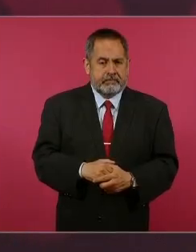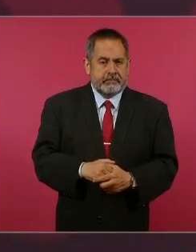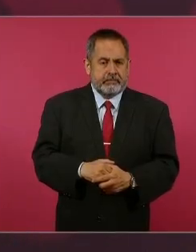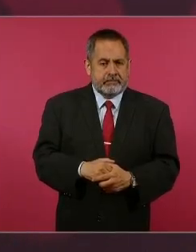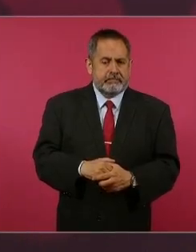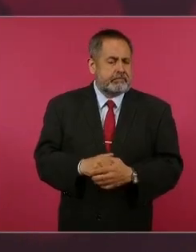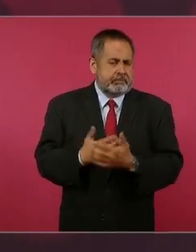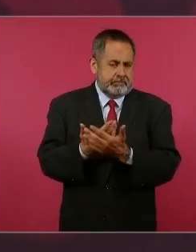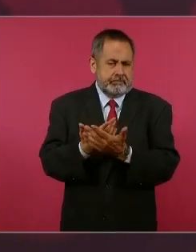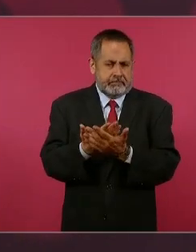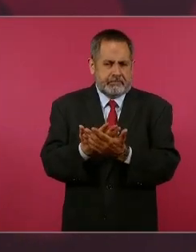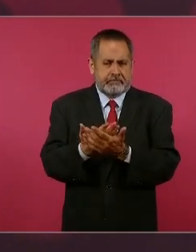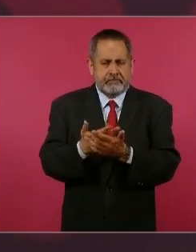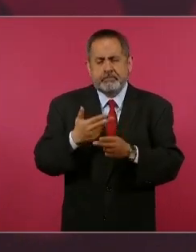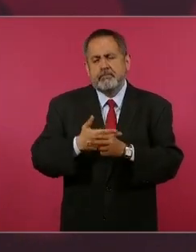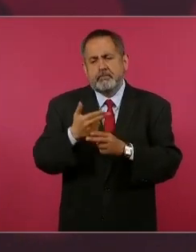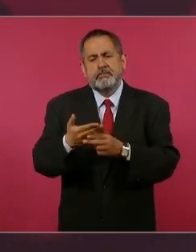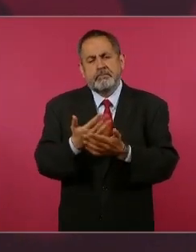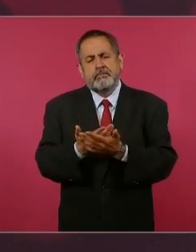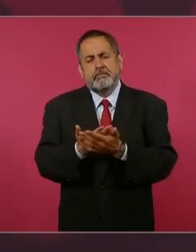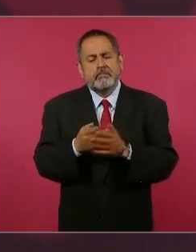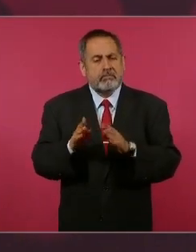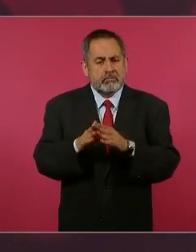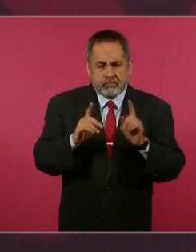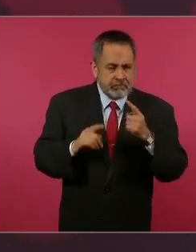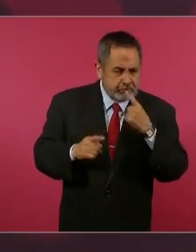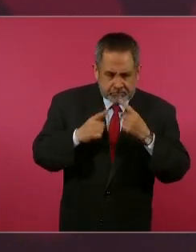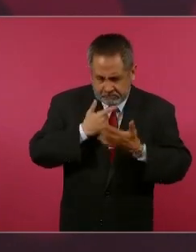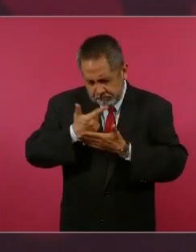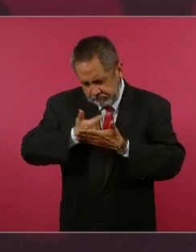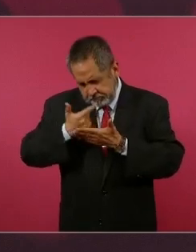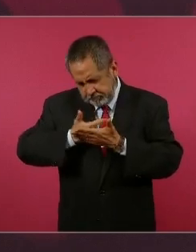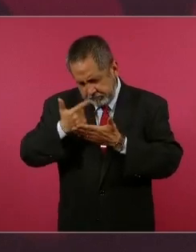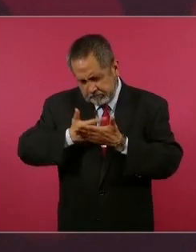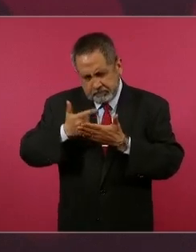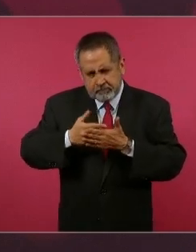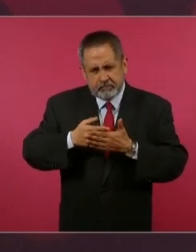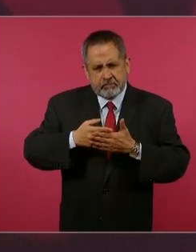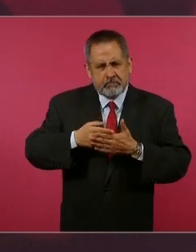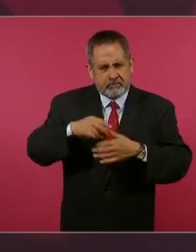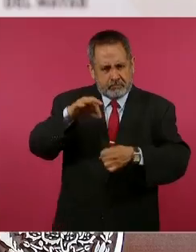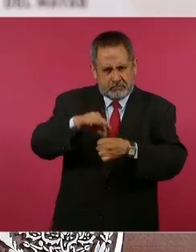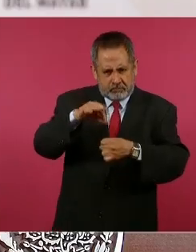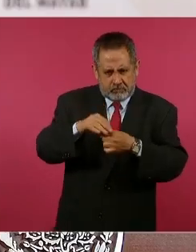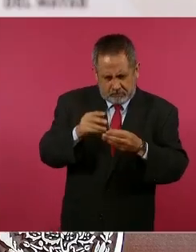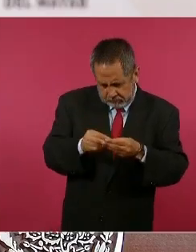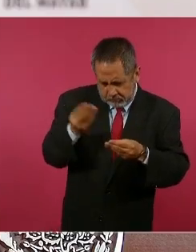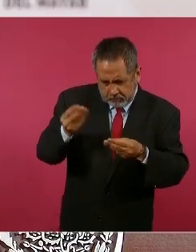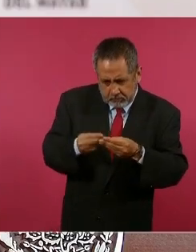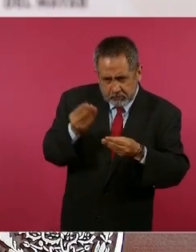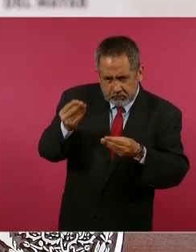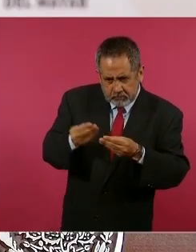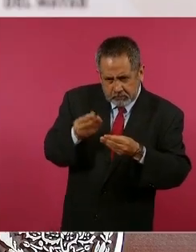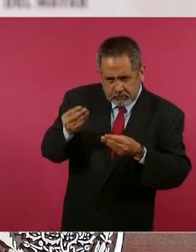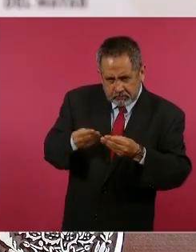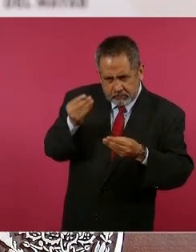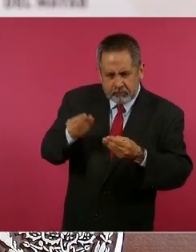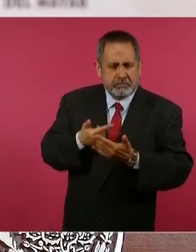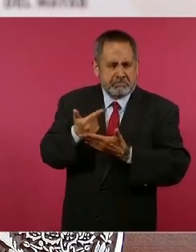se espere a que se cuenten los votos,